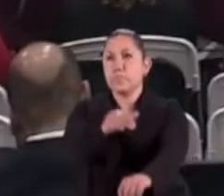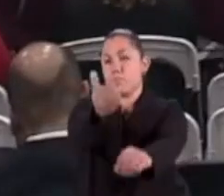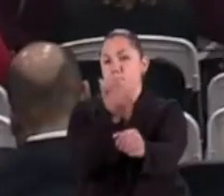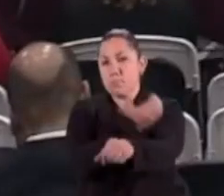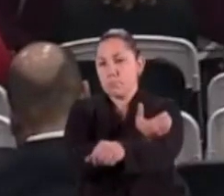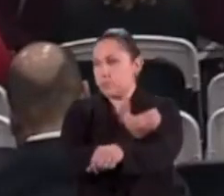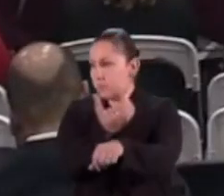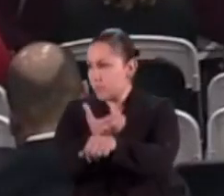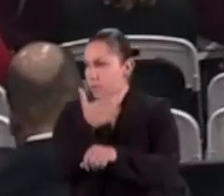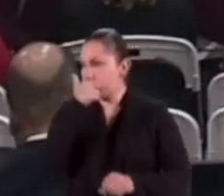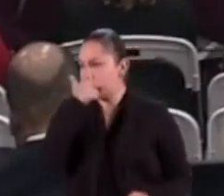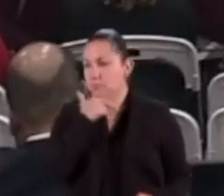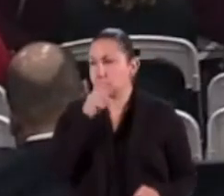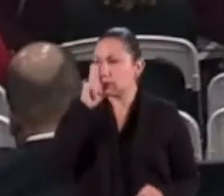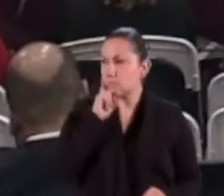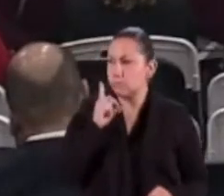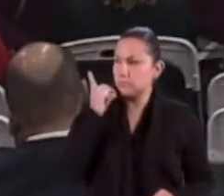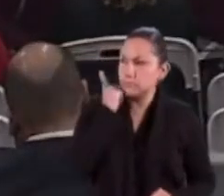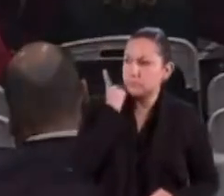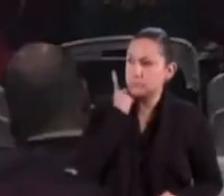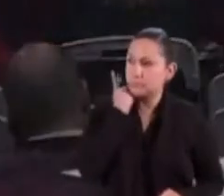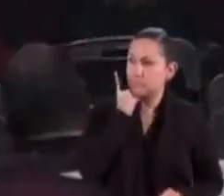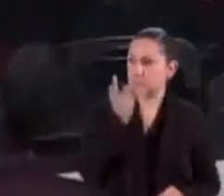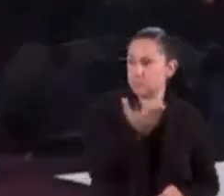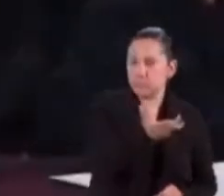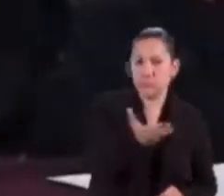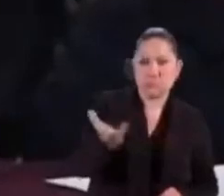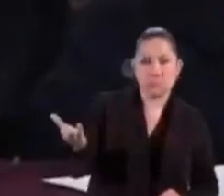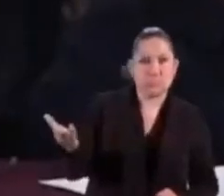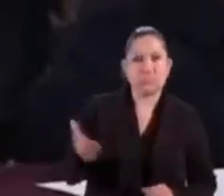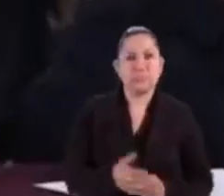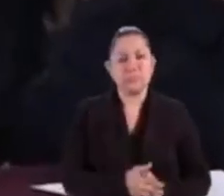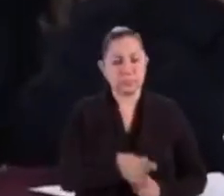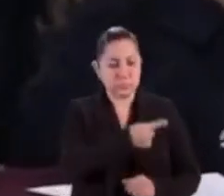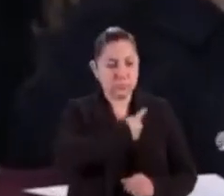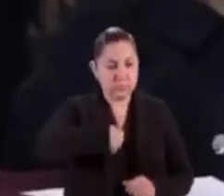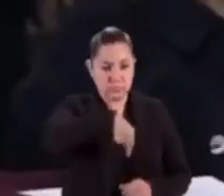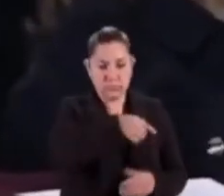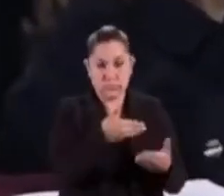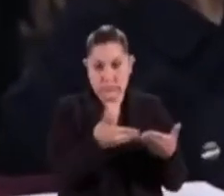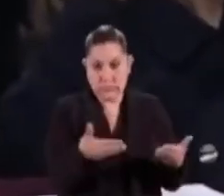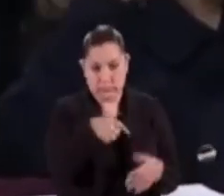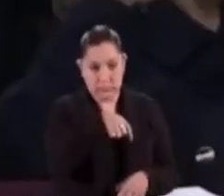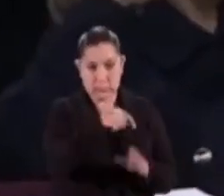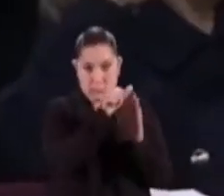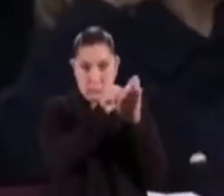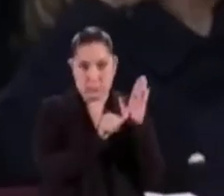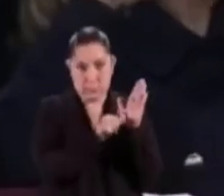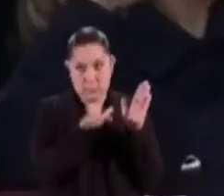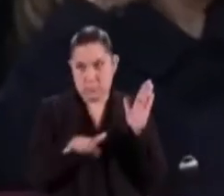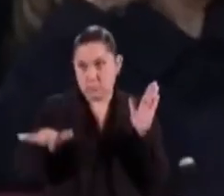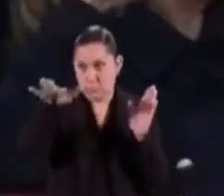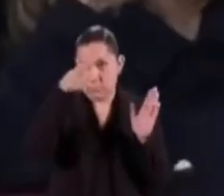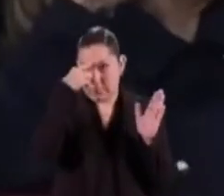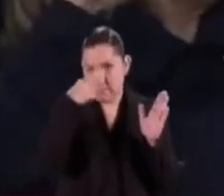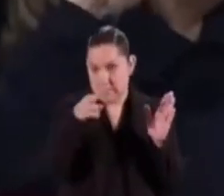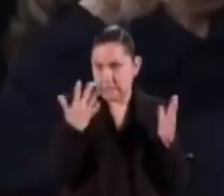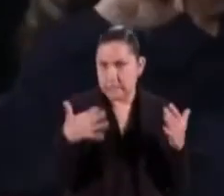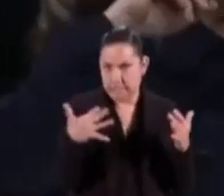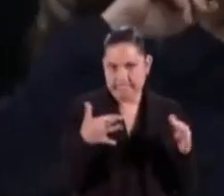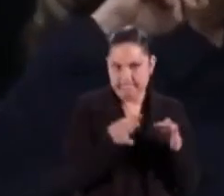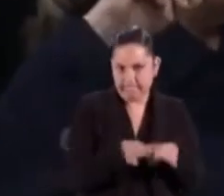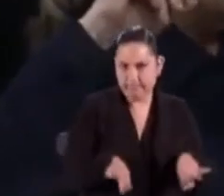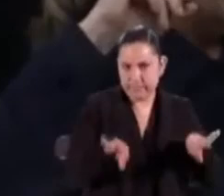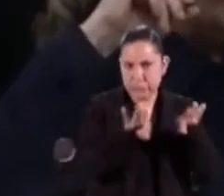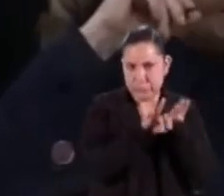compañeras y compañeros diputados, estamos en un mes muy importante para nuestro país.